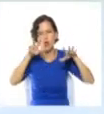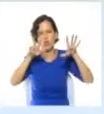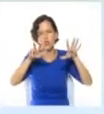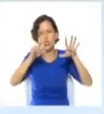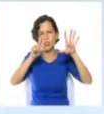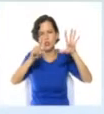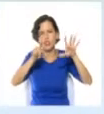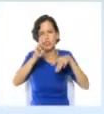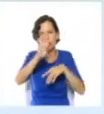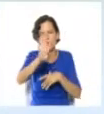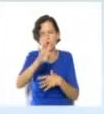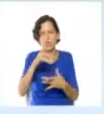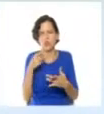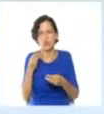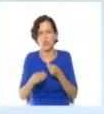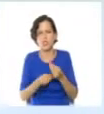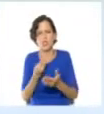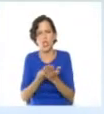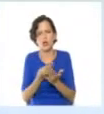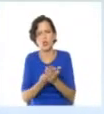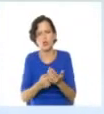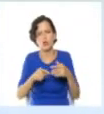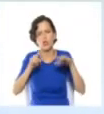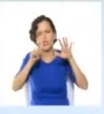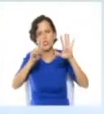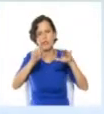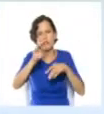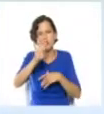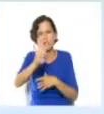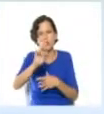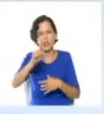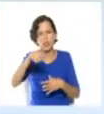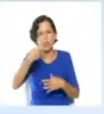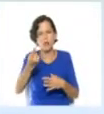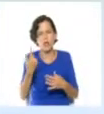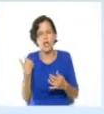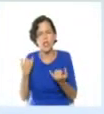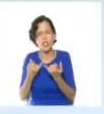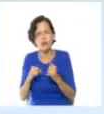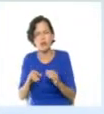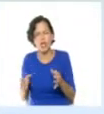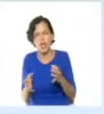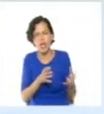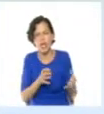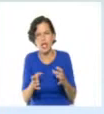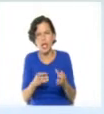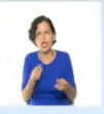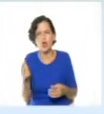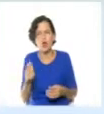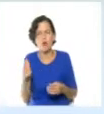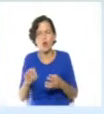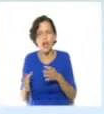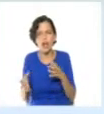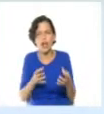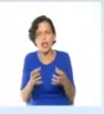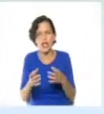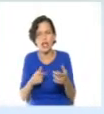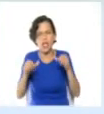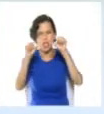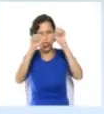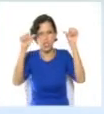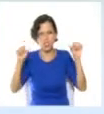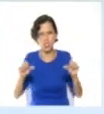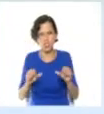1864. Se promulga la Constitución del 64 una vez que termina la Guerra Federal y como era la Guerra Federal, el sistema de